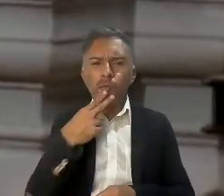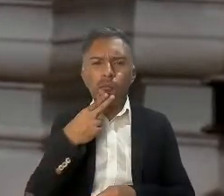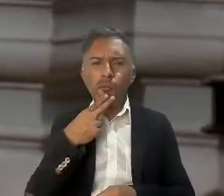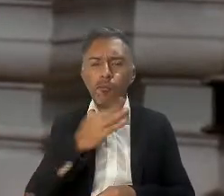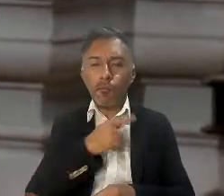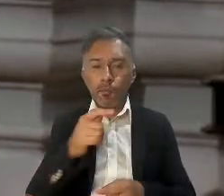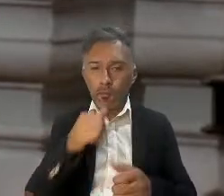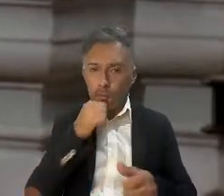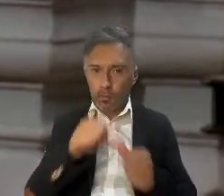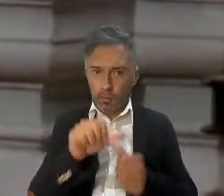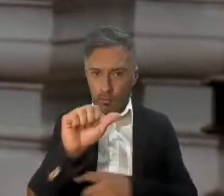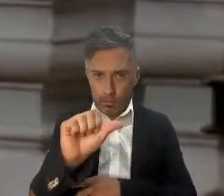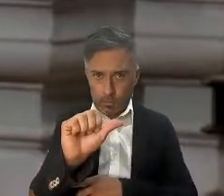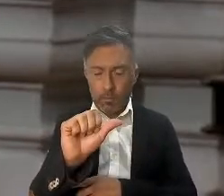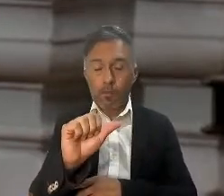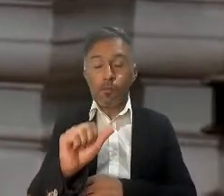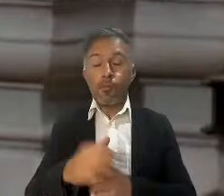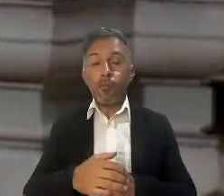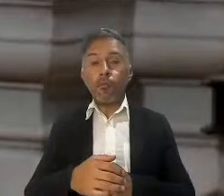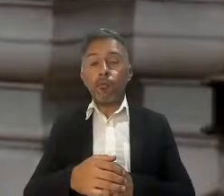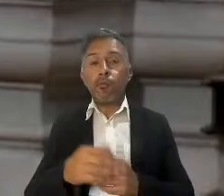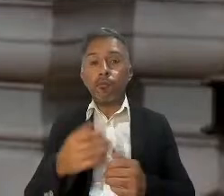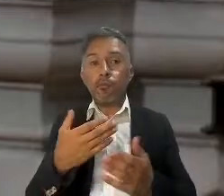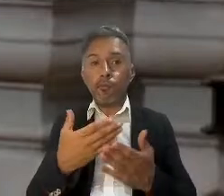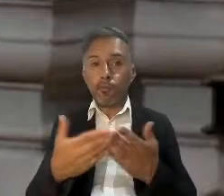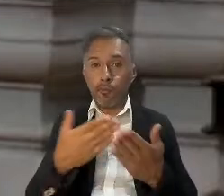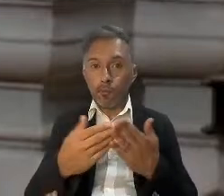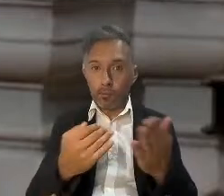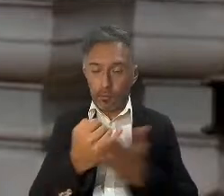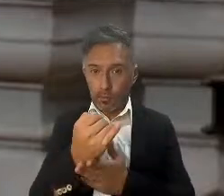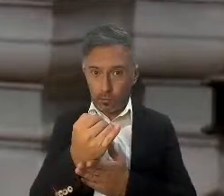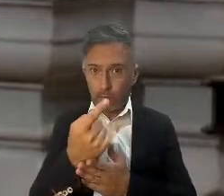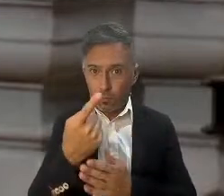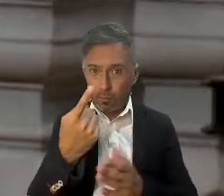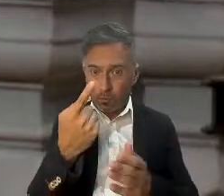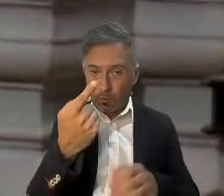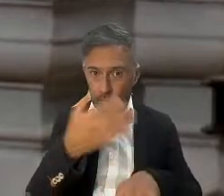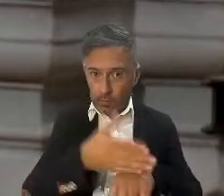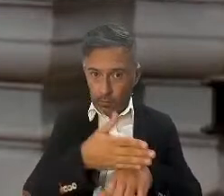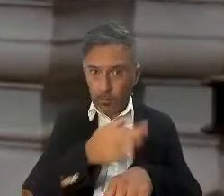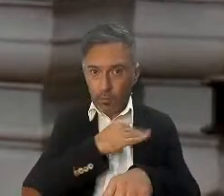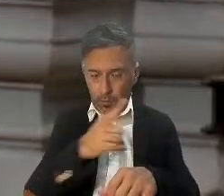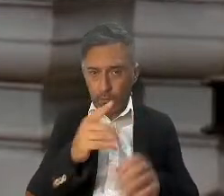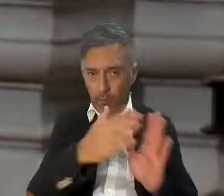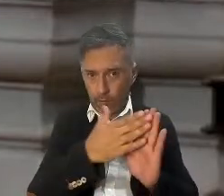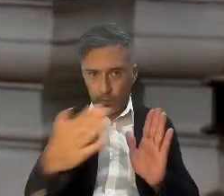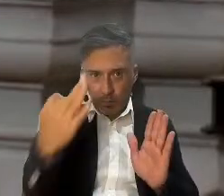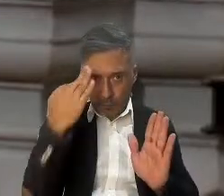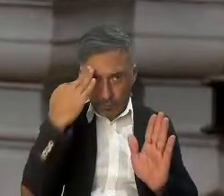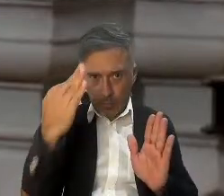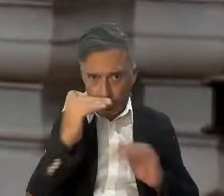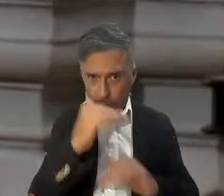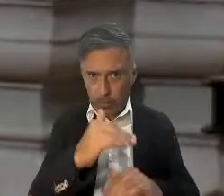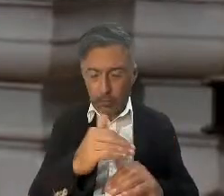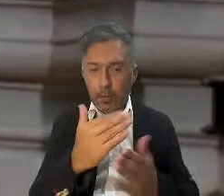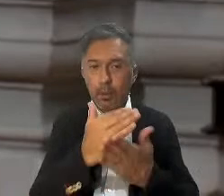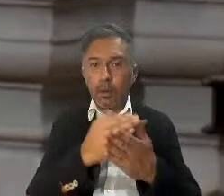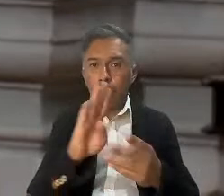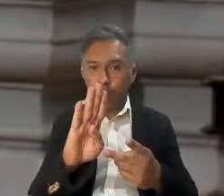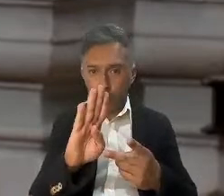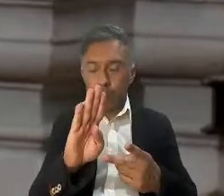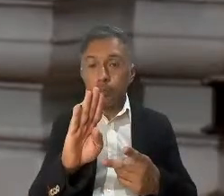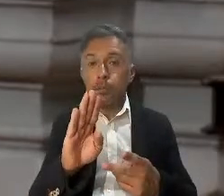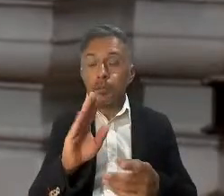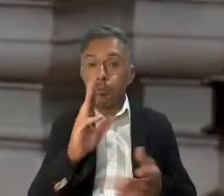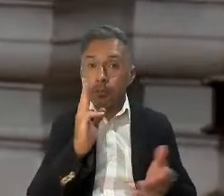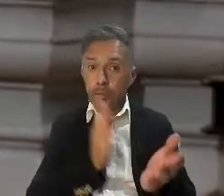temporalidad en las sanciones que se pueden imponer inciso B fijar la Pauta de que las sanciones económicas deberán establecerse